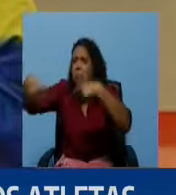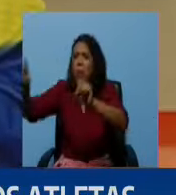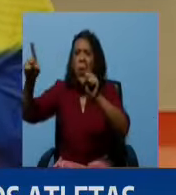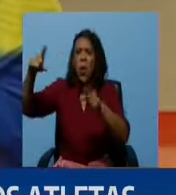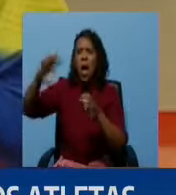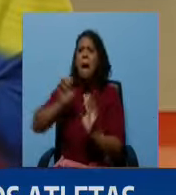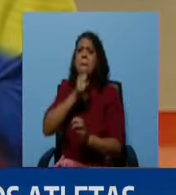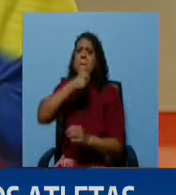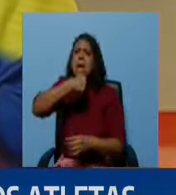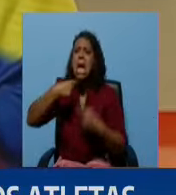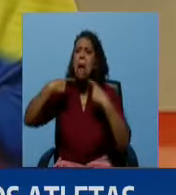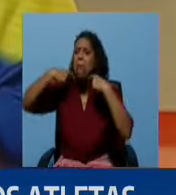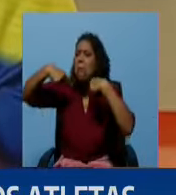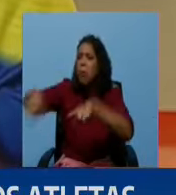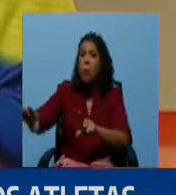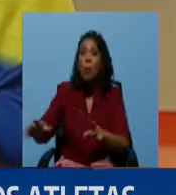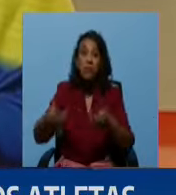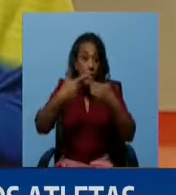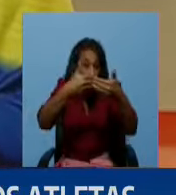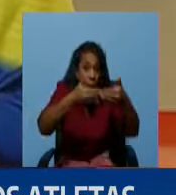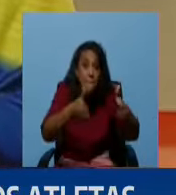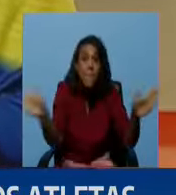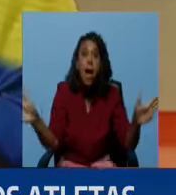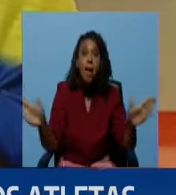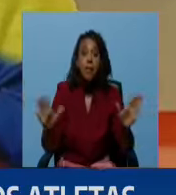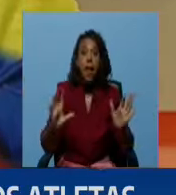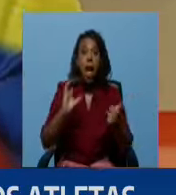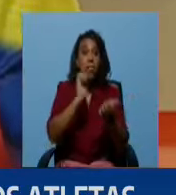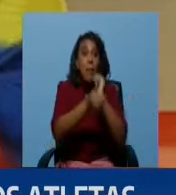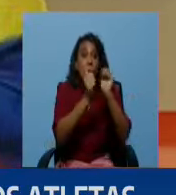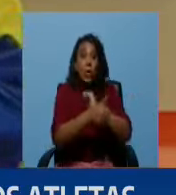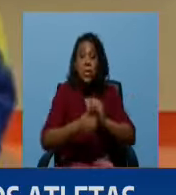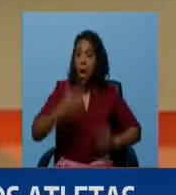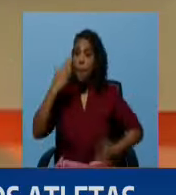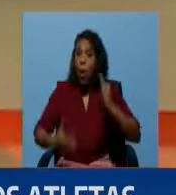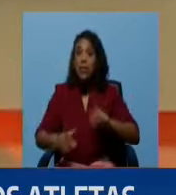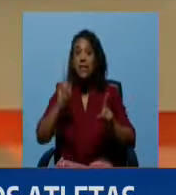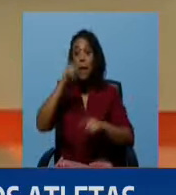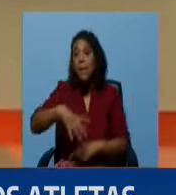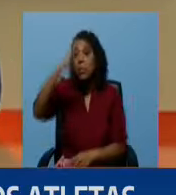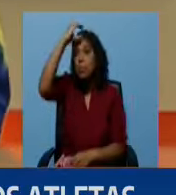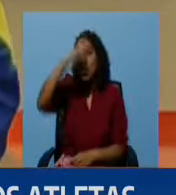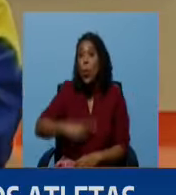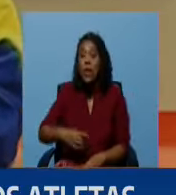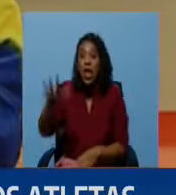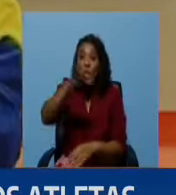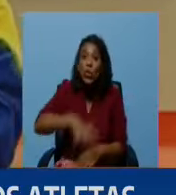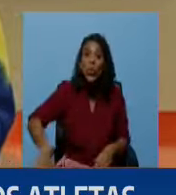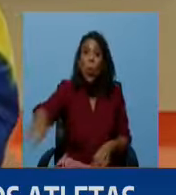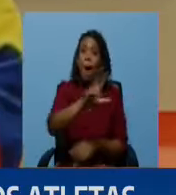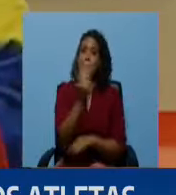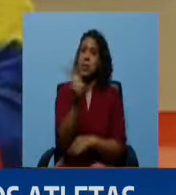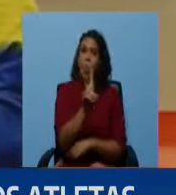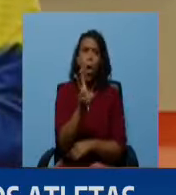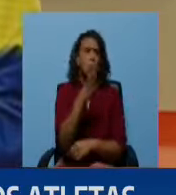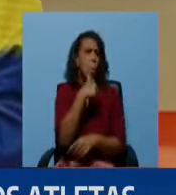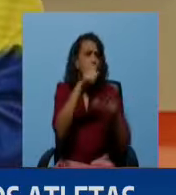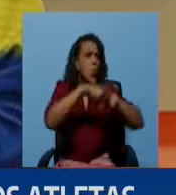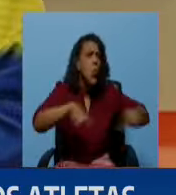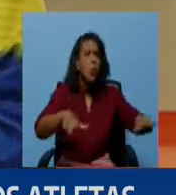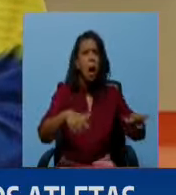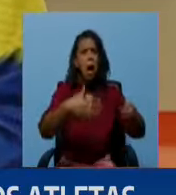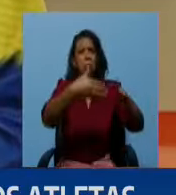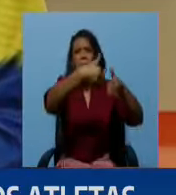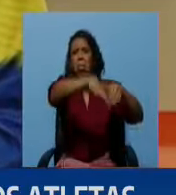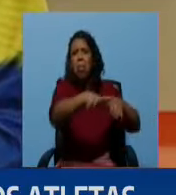de puertas abiertas a todos los atletas y paraatletas, todas las instalaciones deportivas del país, Arnaldo. No puede haber una instalación